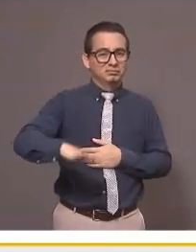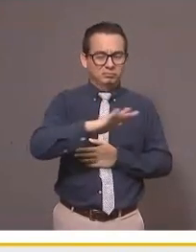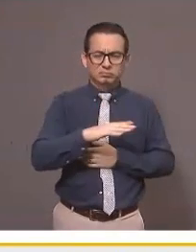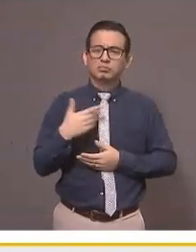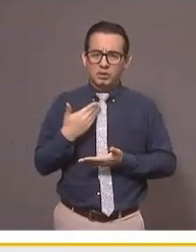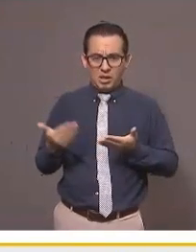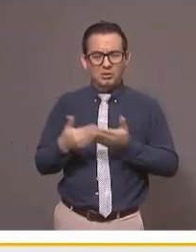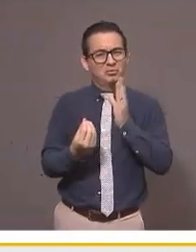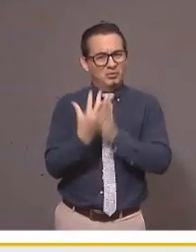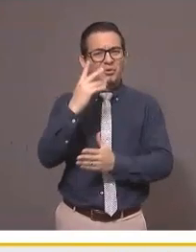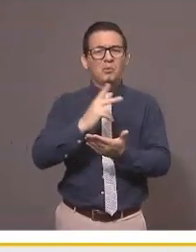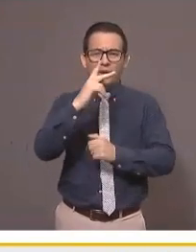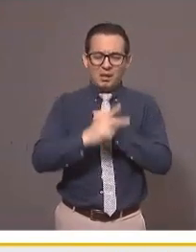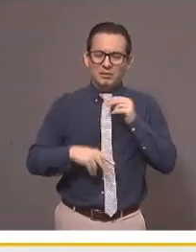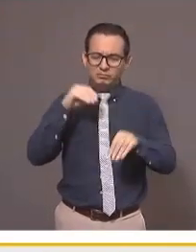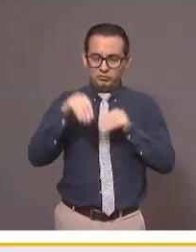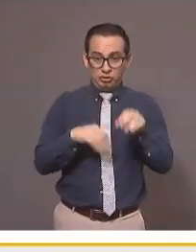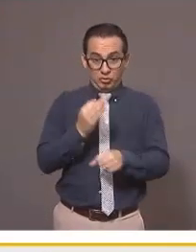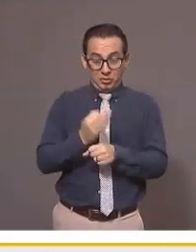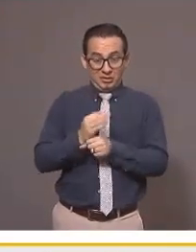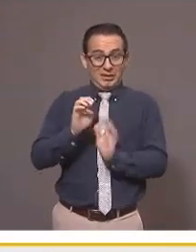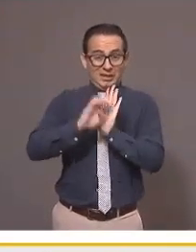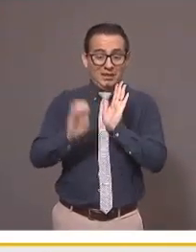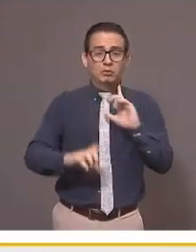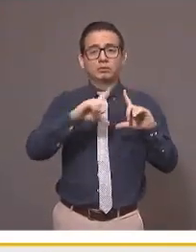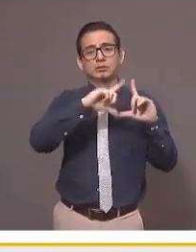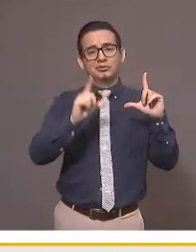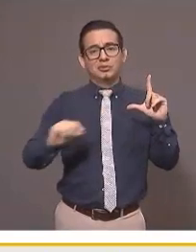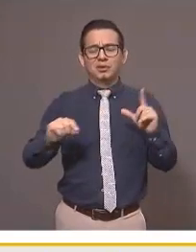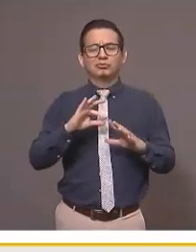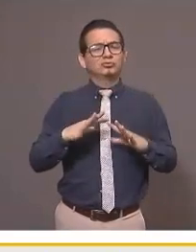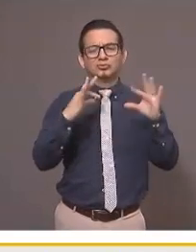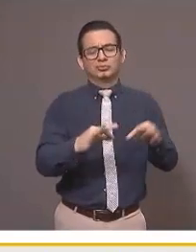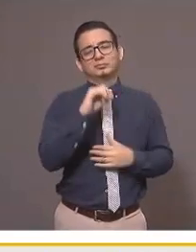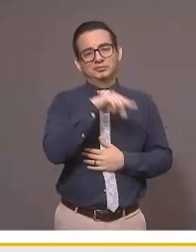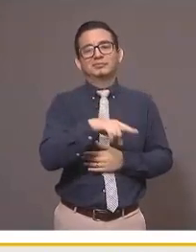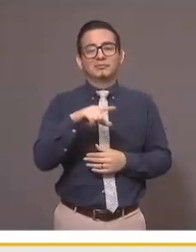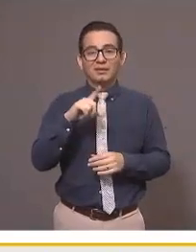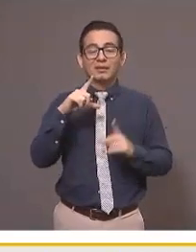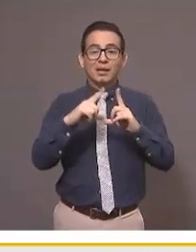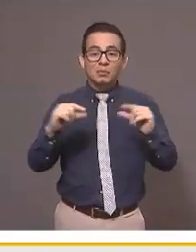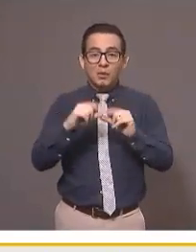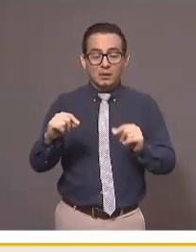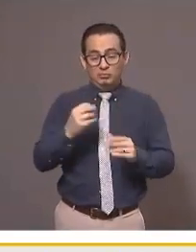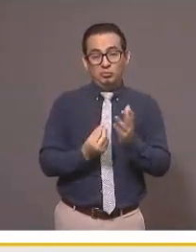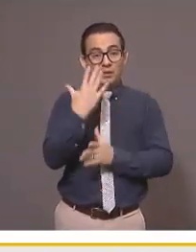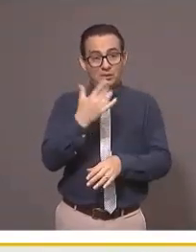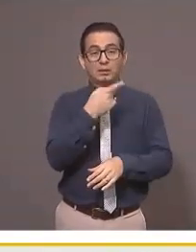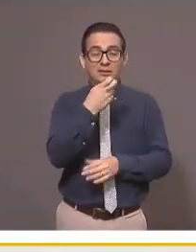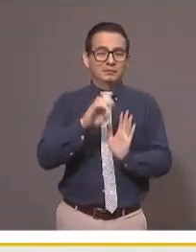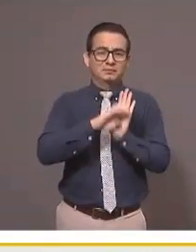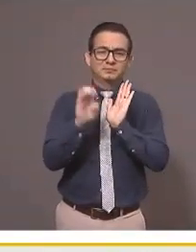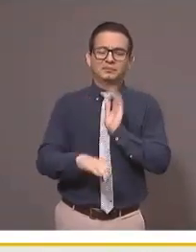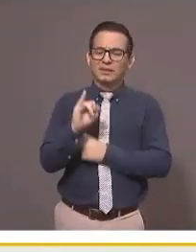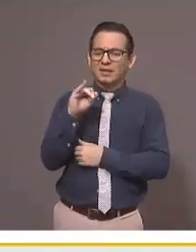exitosos que hoy son ejemplo a nivel nacional que nacieron en zapopan por ejemplo pulso de vida a este sistema por el cual